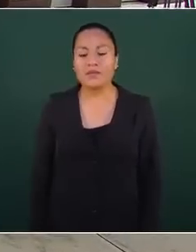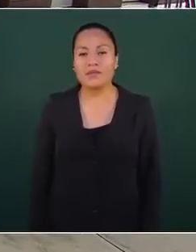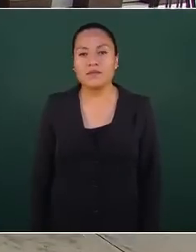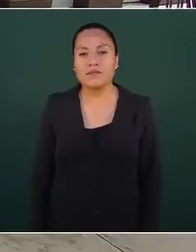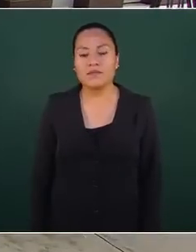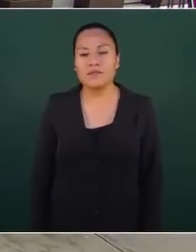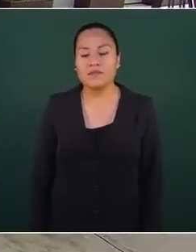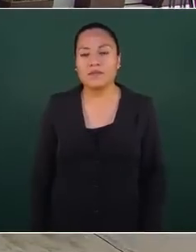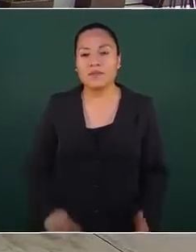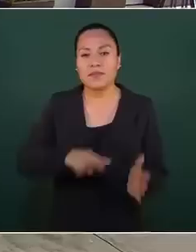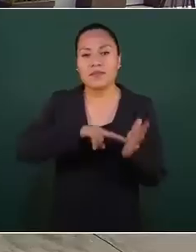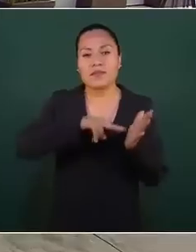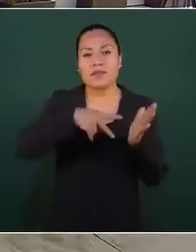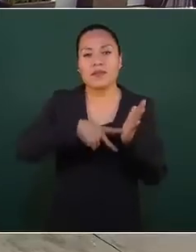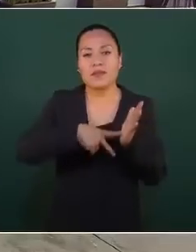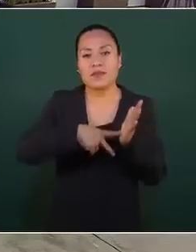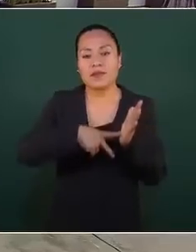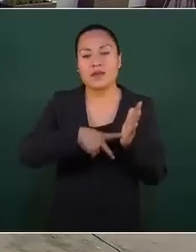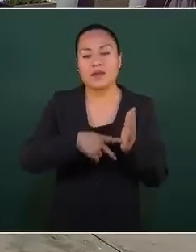Ingeniería en